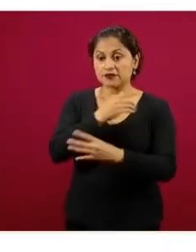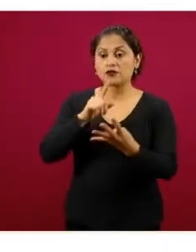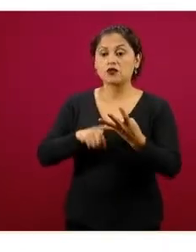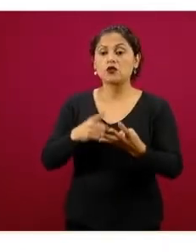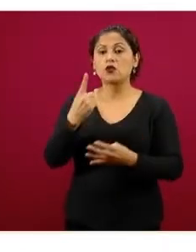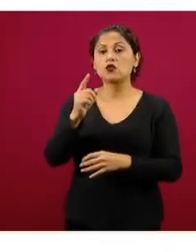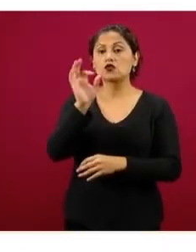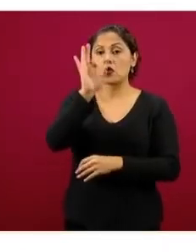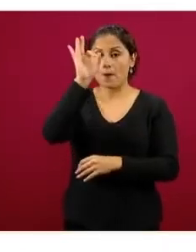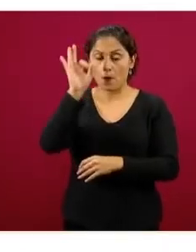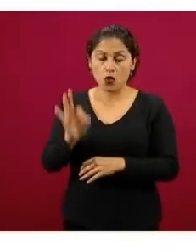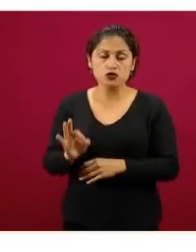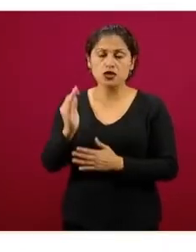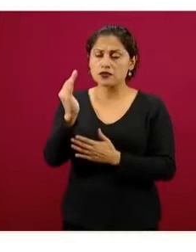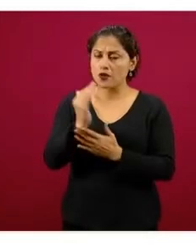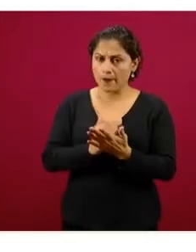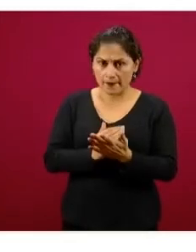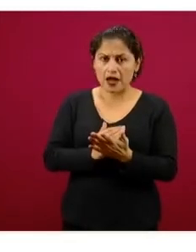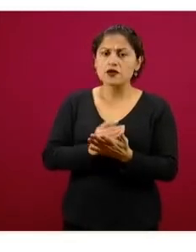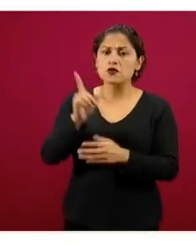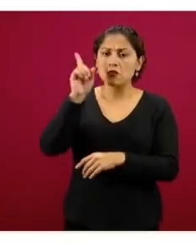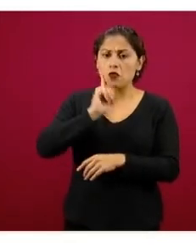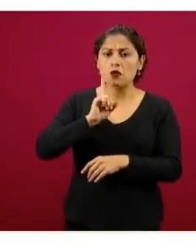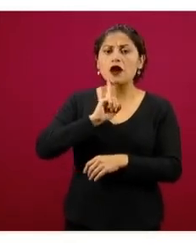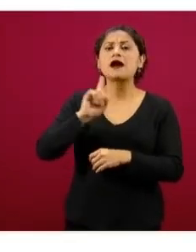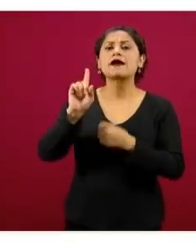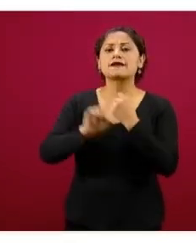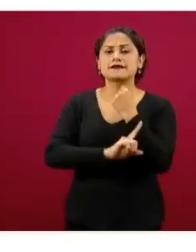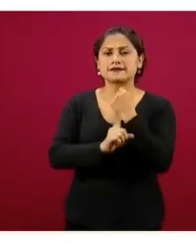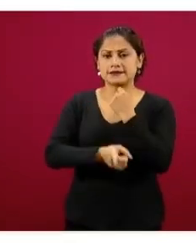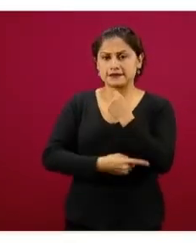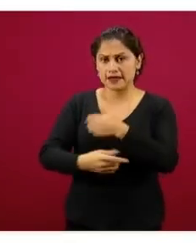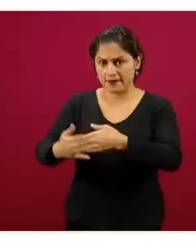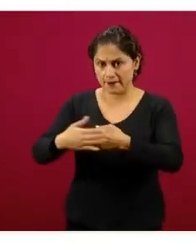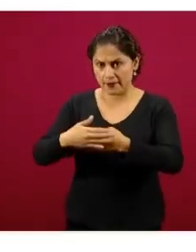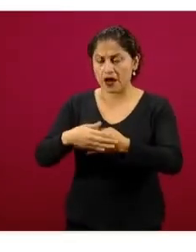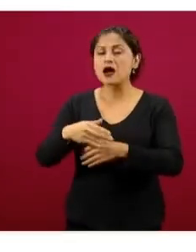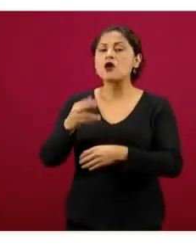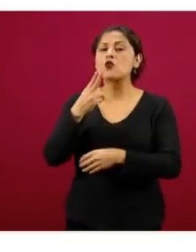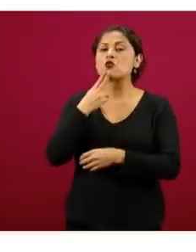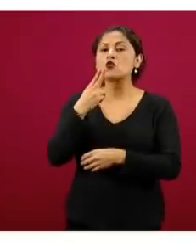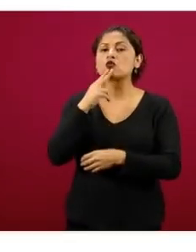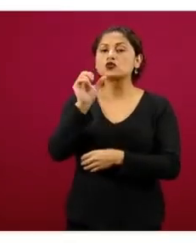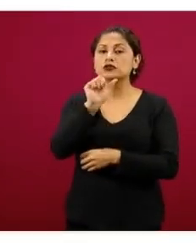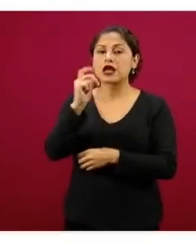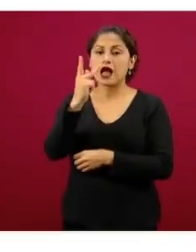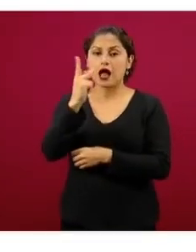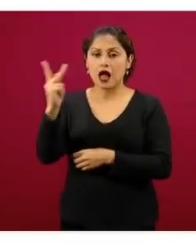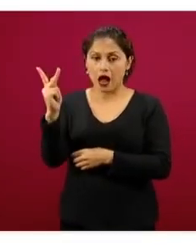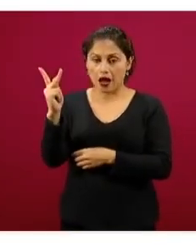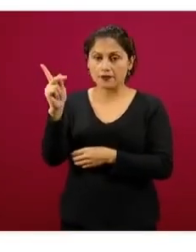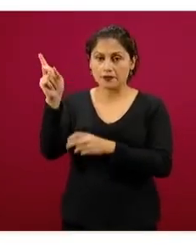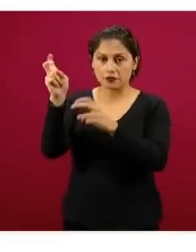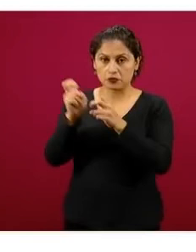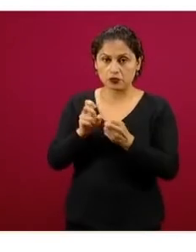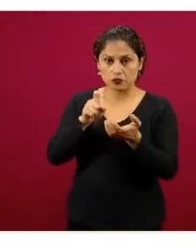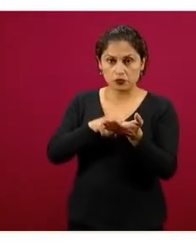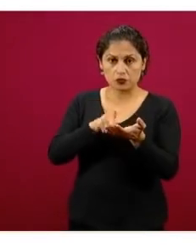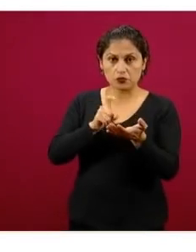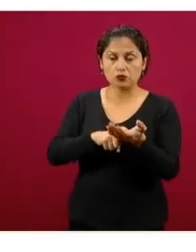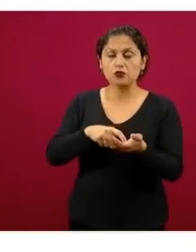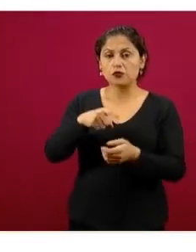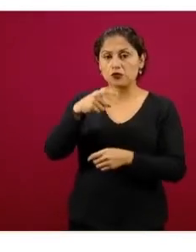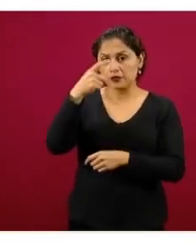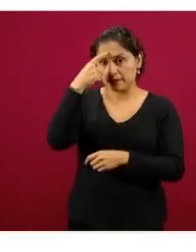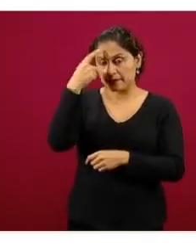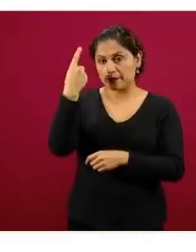sido personas en estado de embarazo quienes han utilizado el servicio de la aplicación